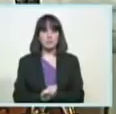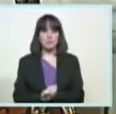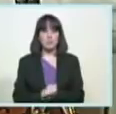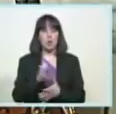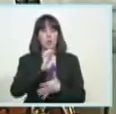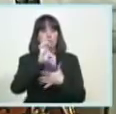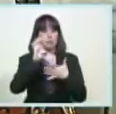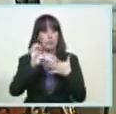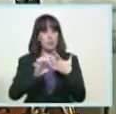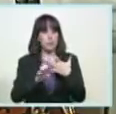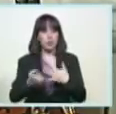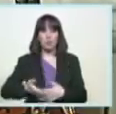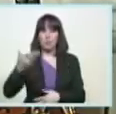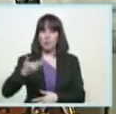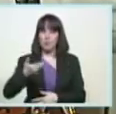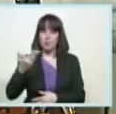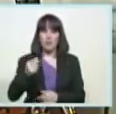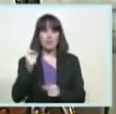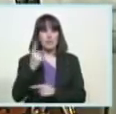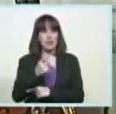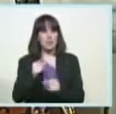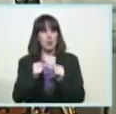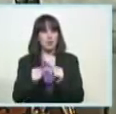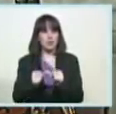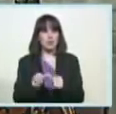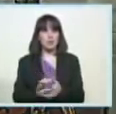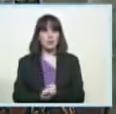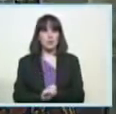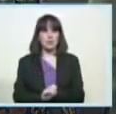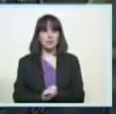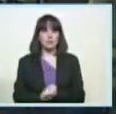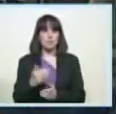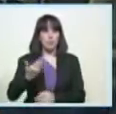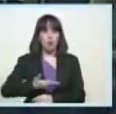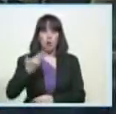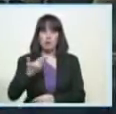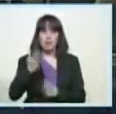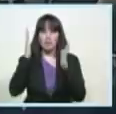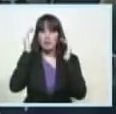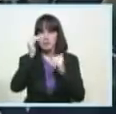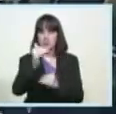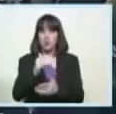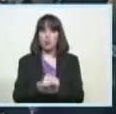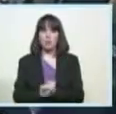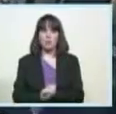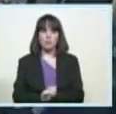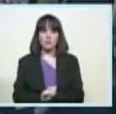son alimentos que nosotros debemos tener allí muy bien focalizado